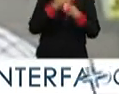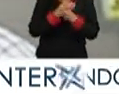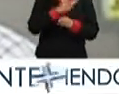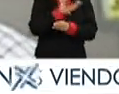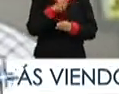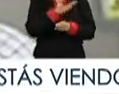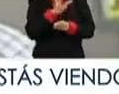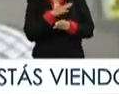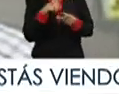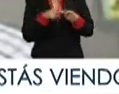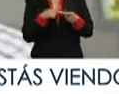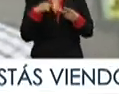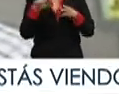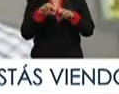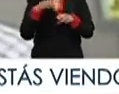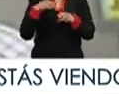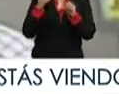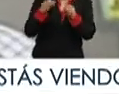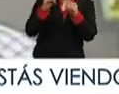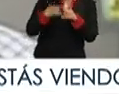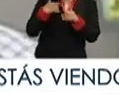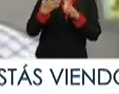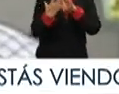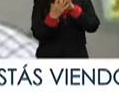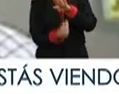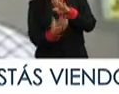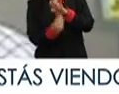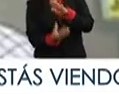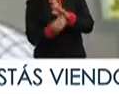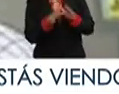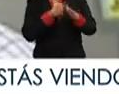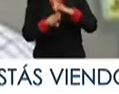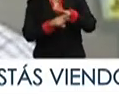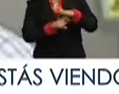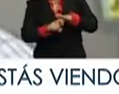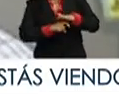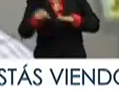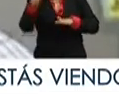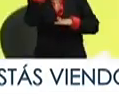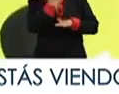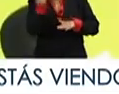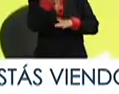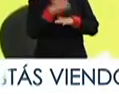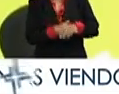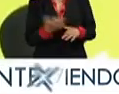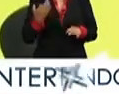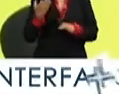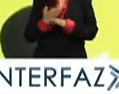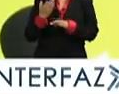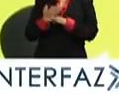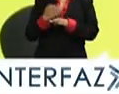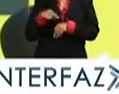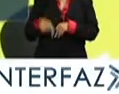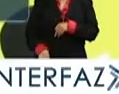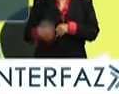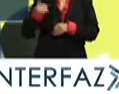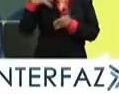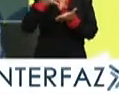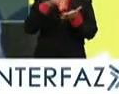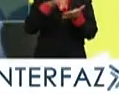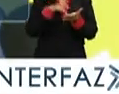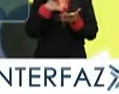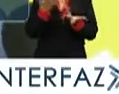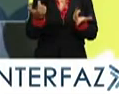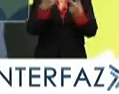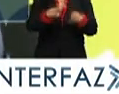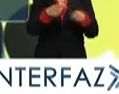didáctico, equipos de oficina como fotocopiadoras para fotocopiar exámenes. Actualmente se ha favorecido porque es la